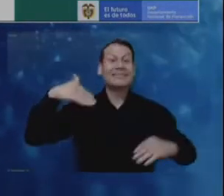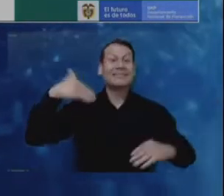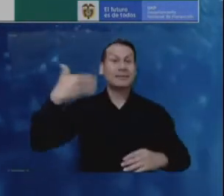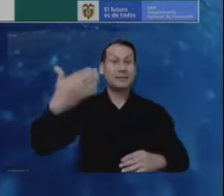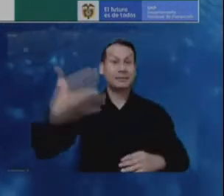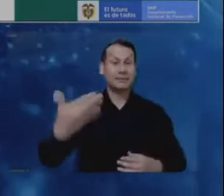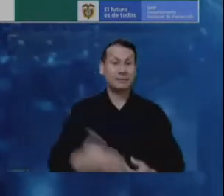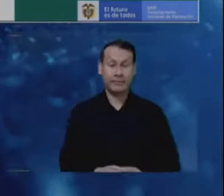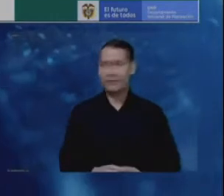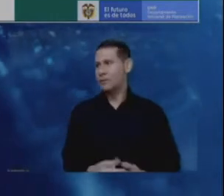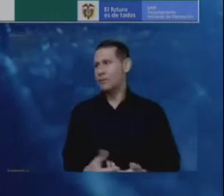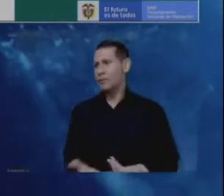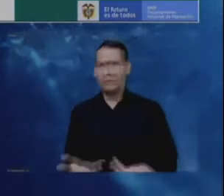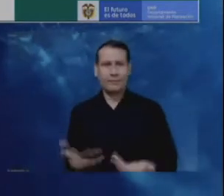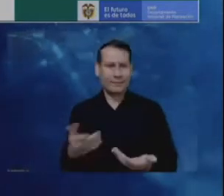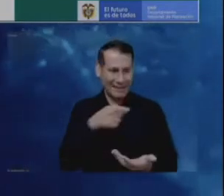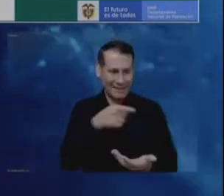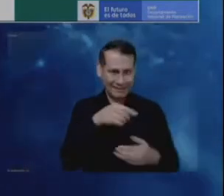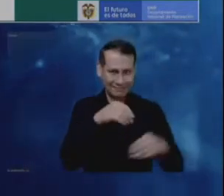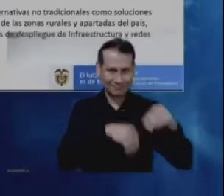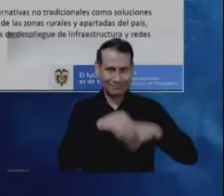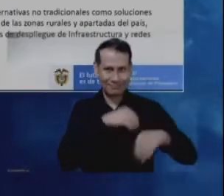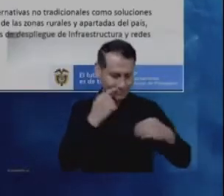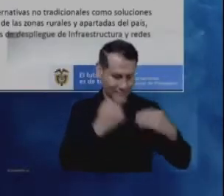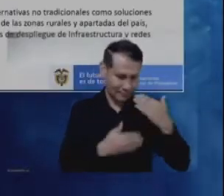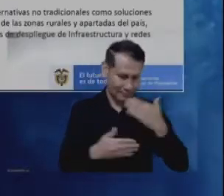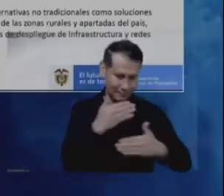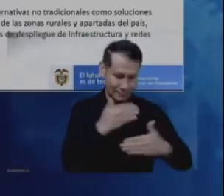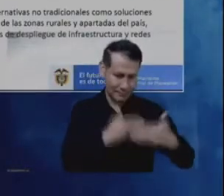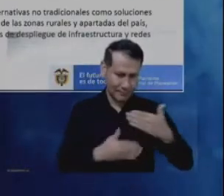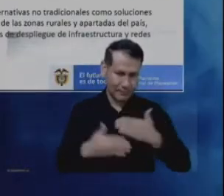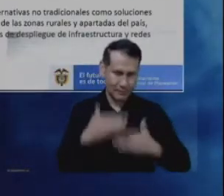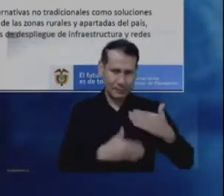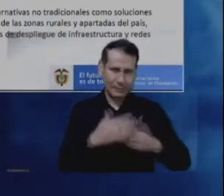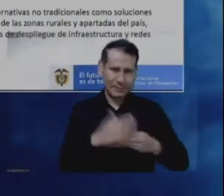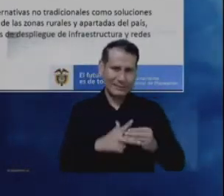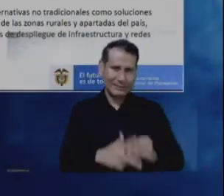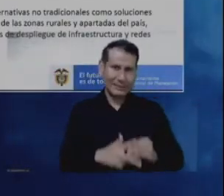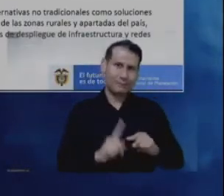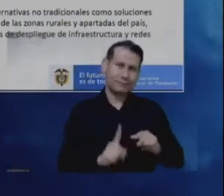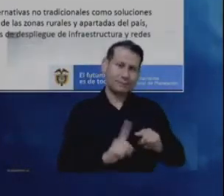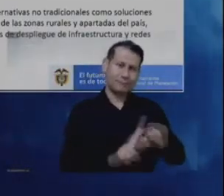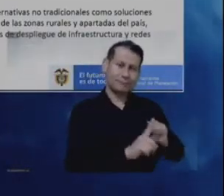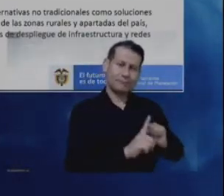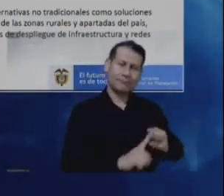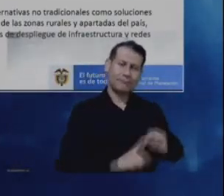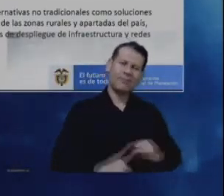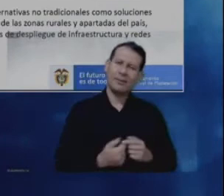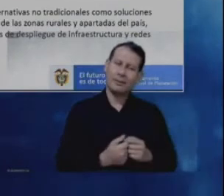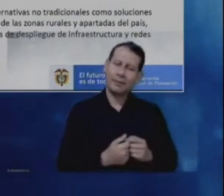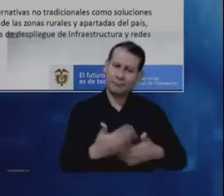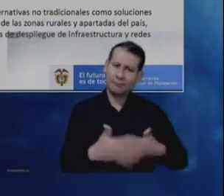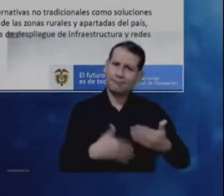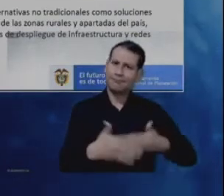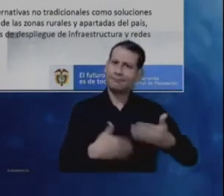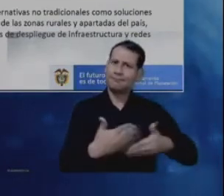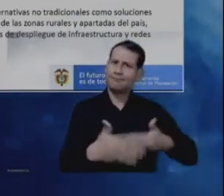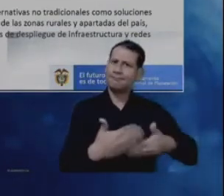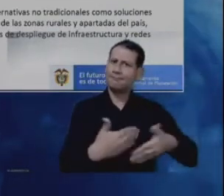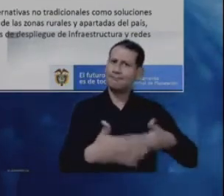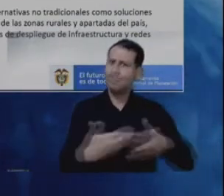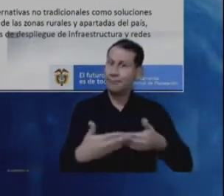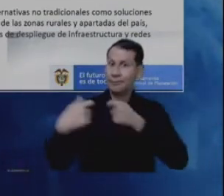adelantar ese documento de análisis de posibles mecanismos que permitan al final, digamos, como dinamizar y modernizar la gestión y uso eficiente del